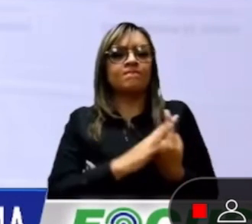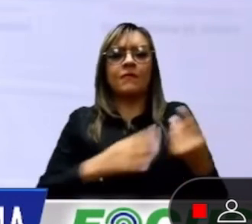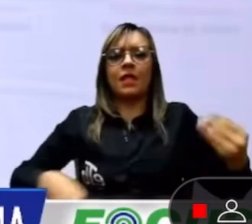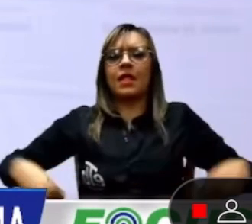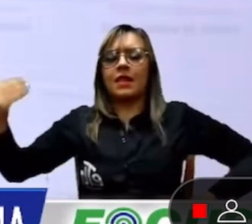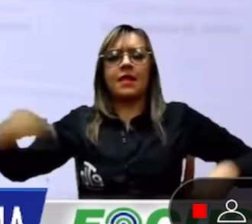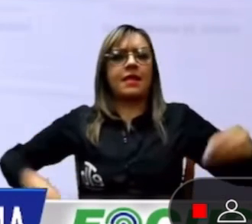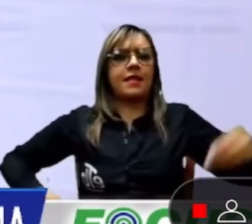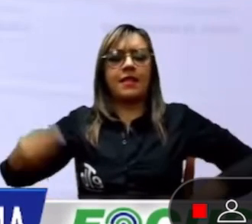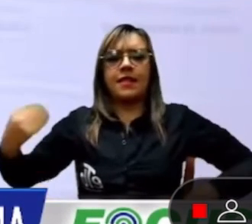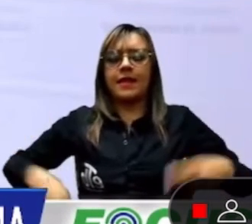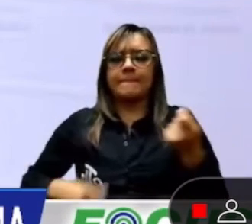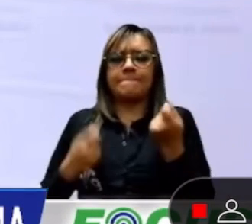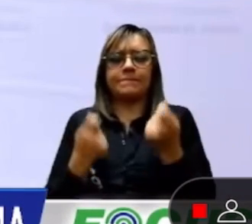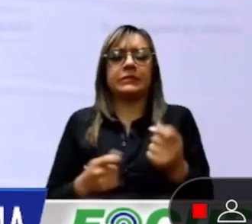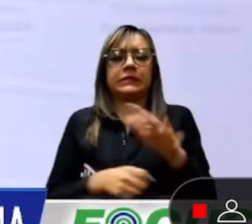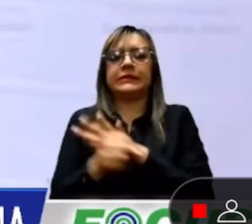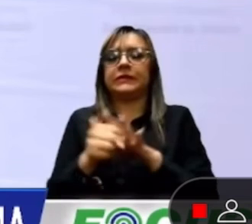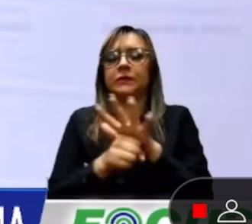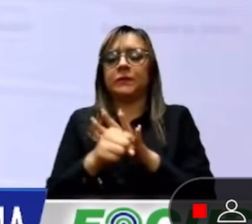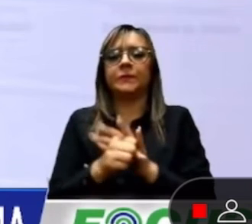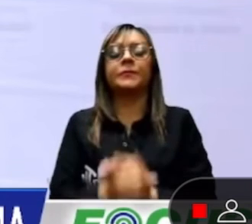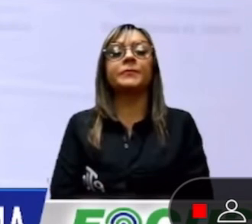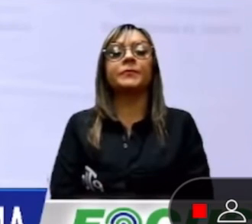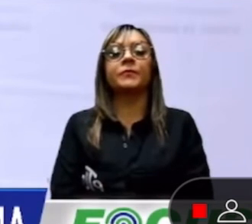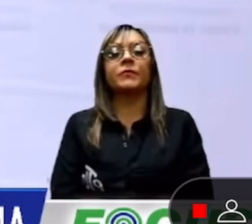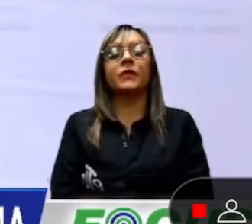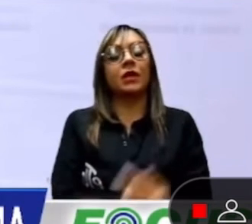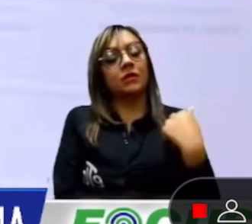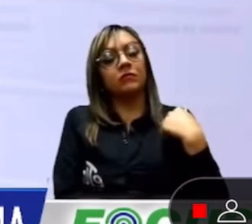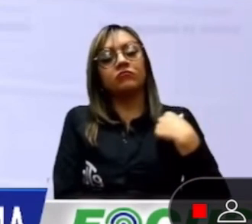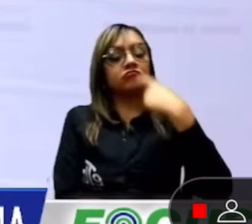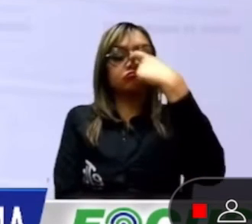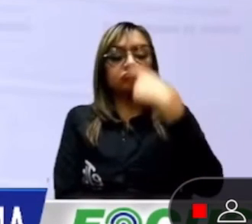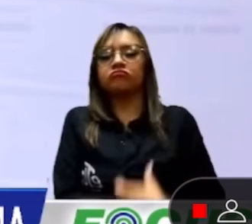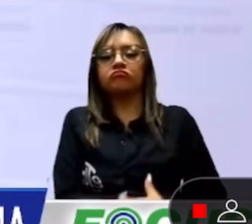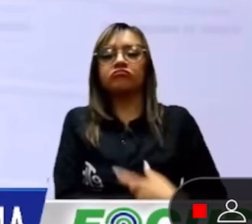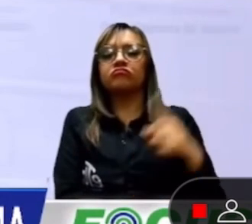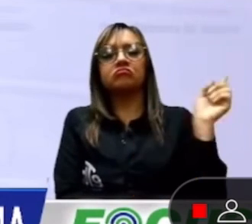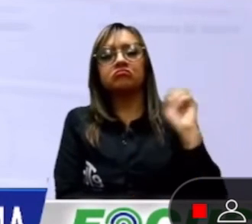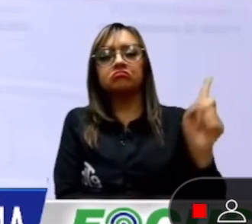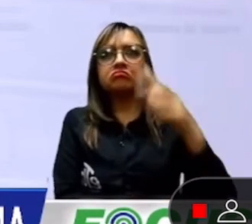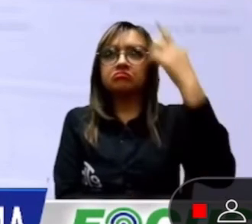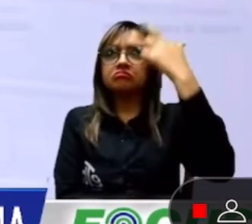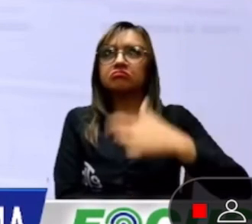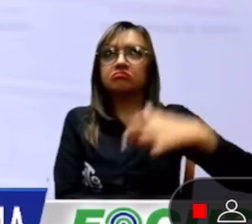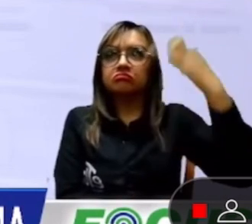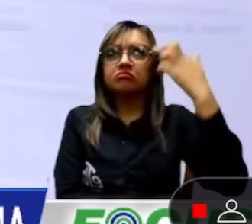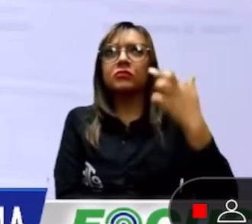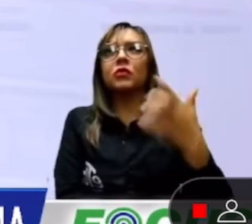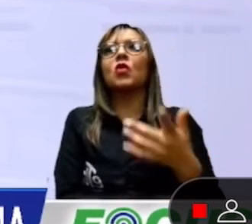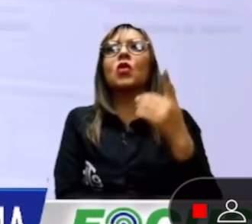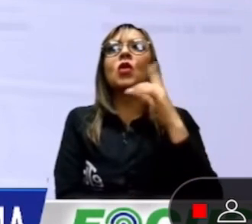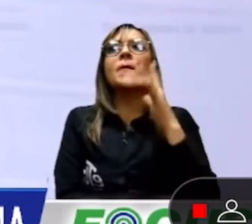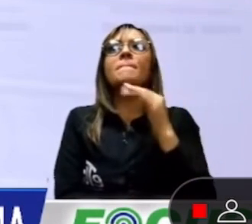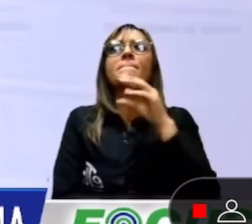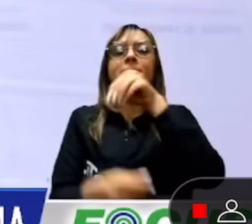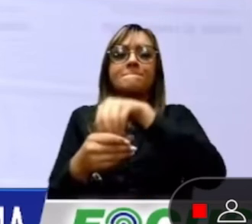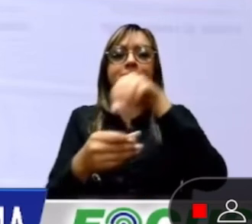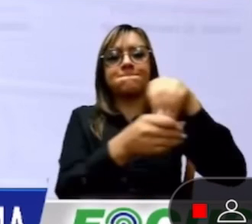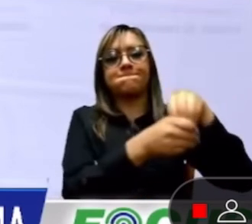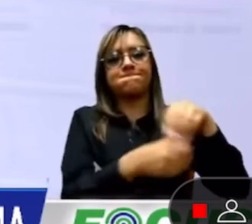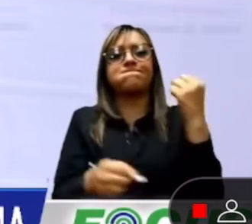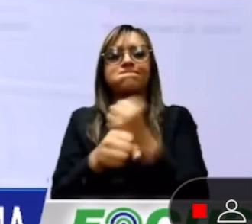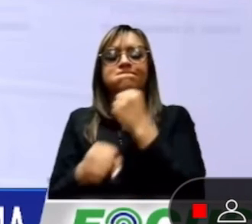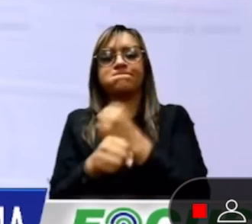la corrupción durante mi trayectoria he ocupado varios